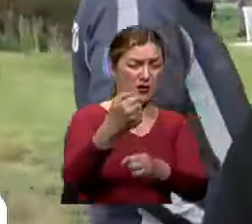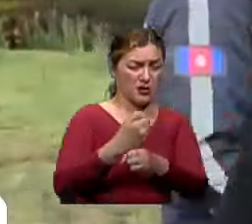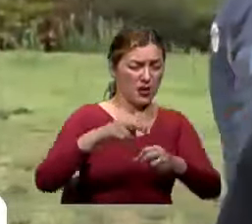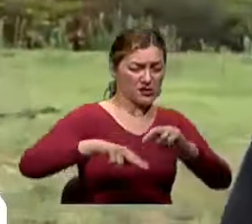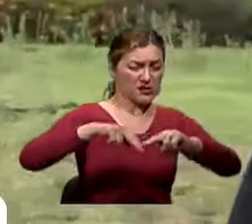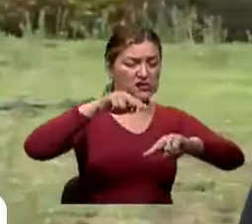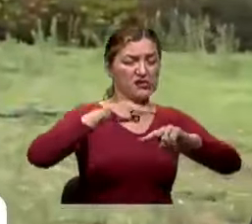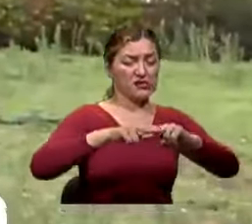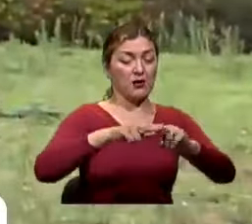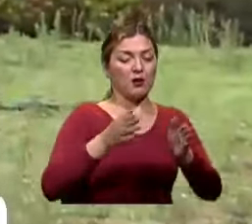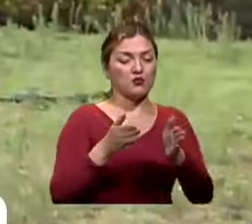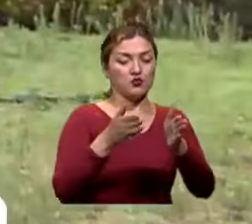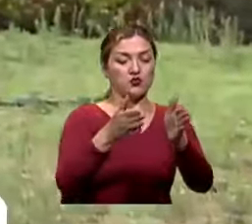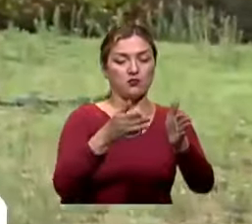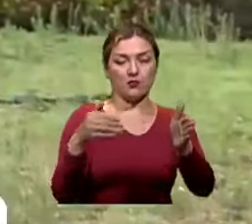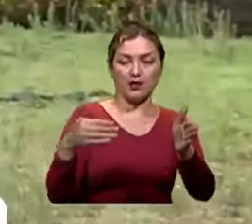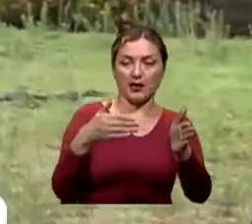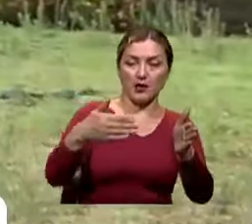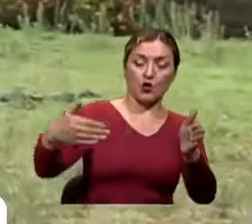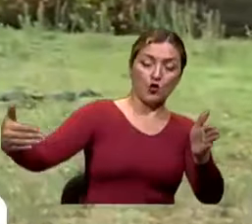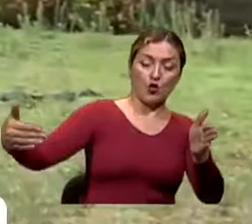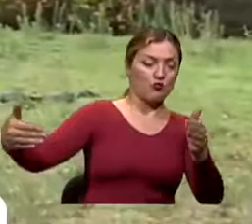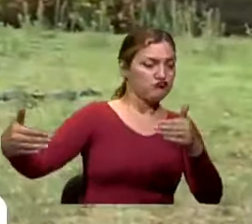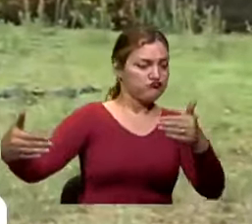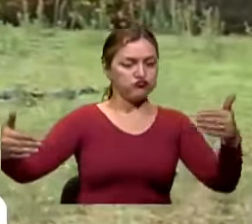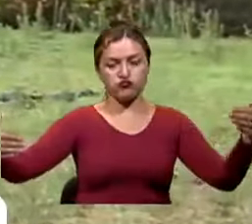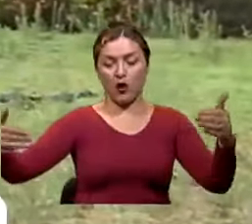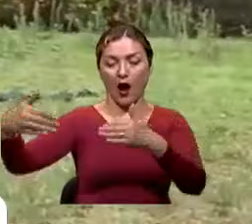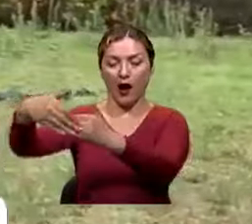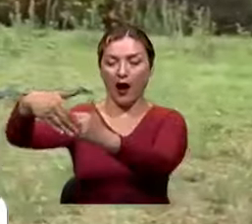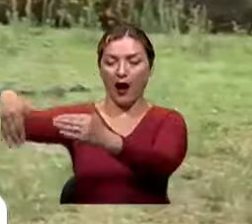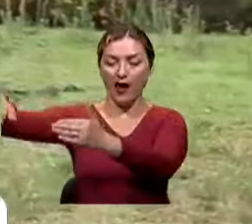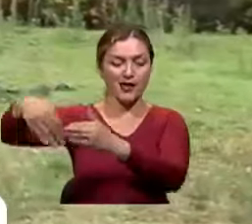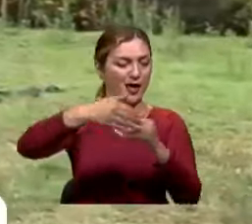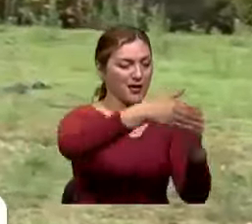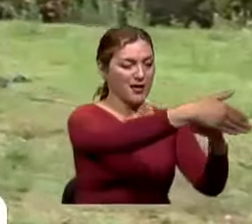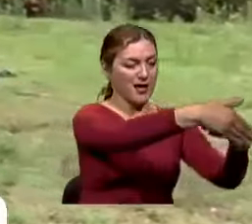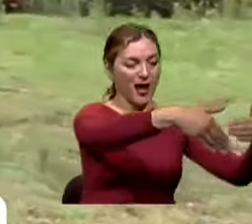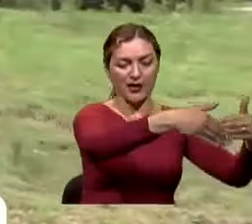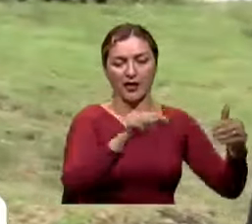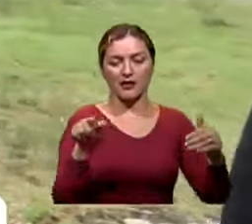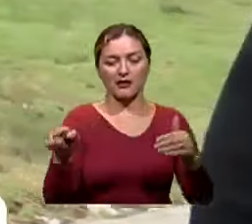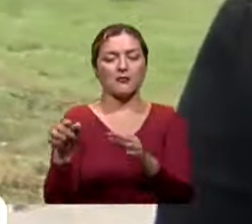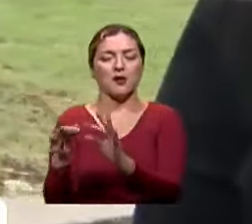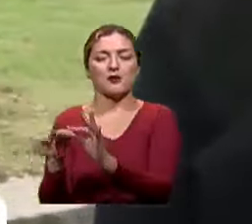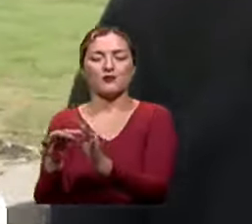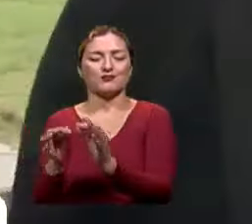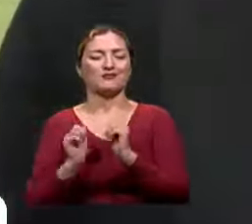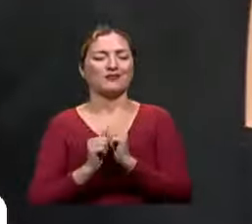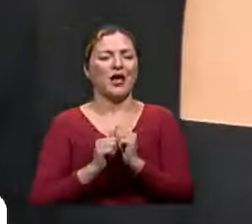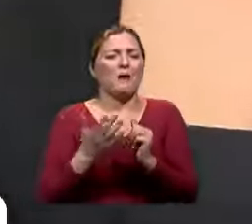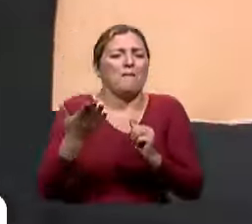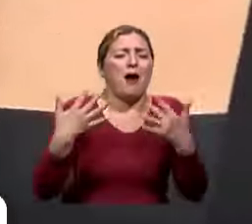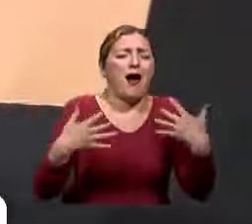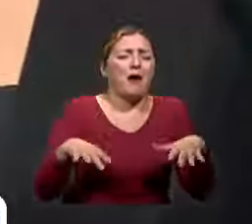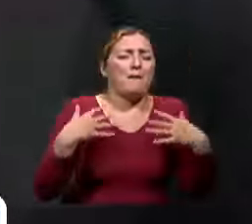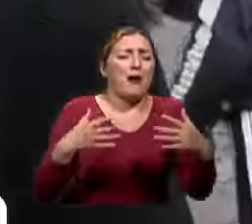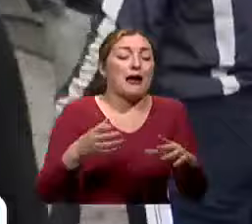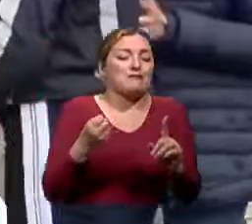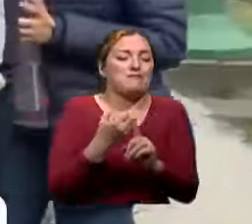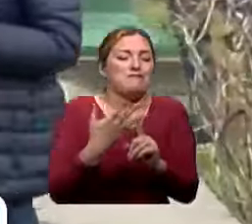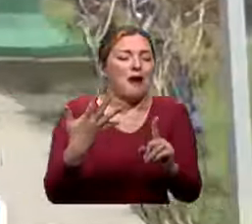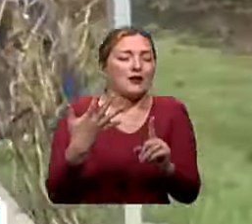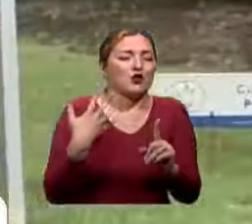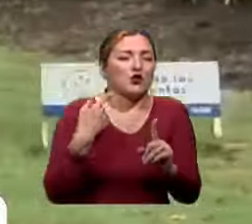cruces transversales en los diferentes sitios. Uno de los más sensibles es aquí la Plaza Argentina. Por lo tanto, se